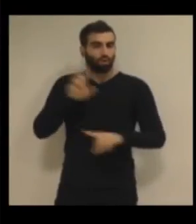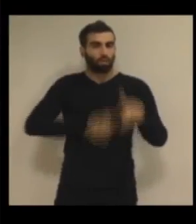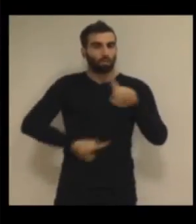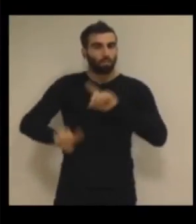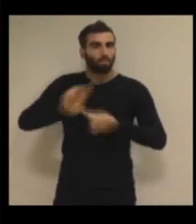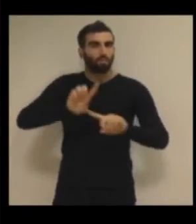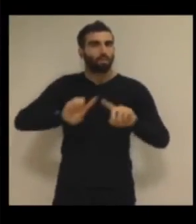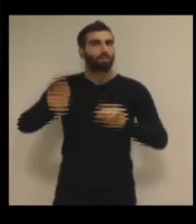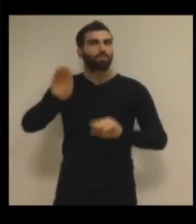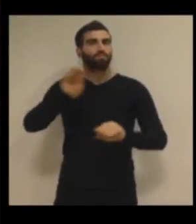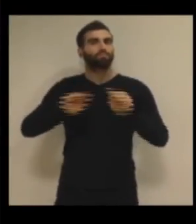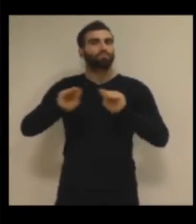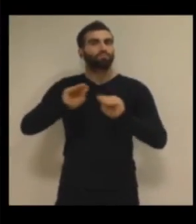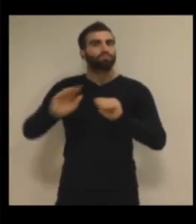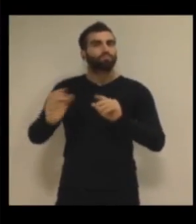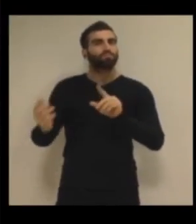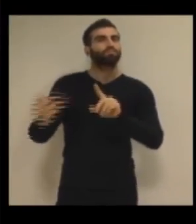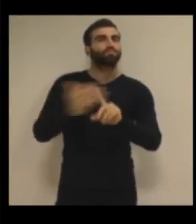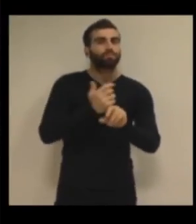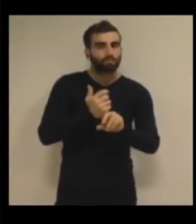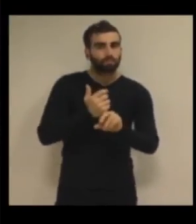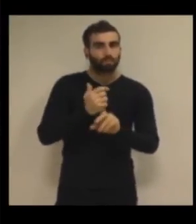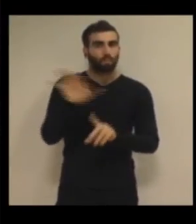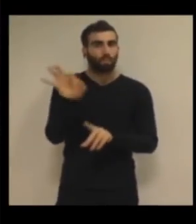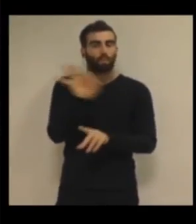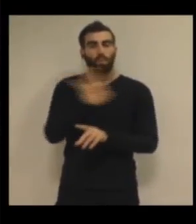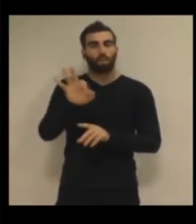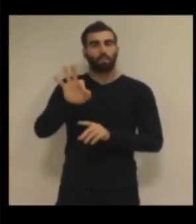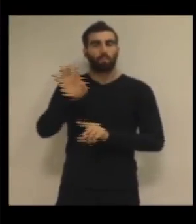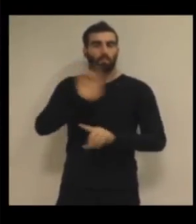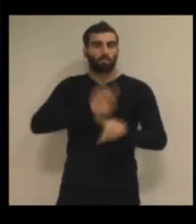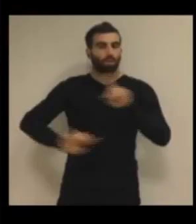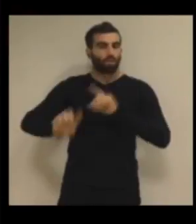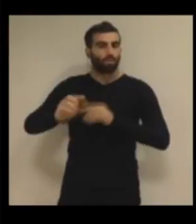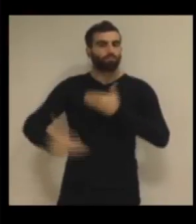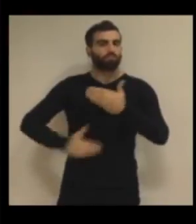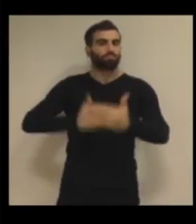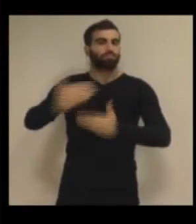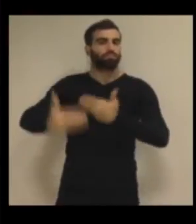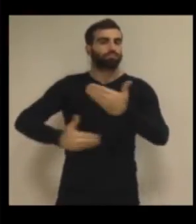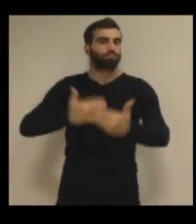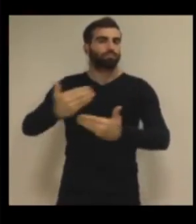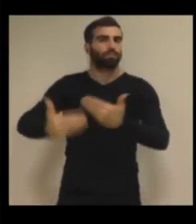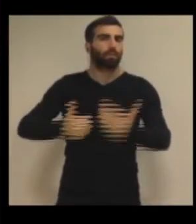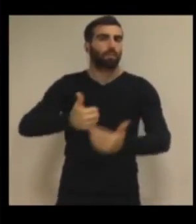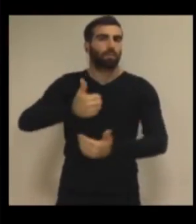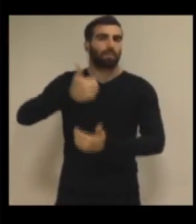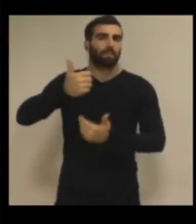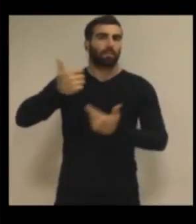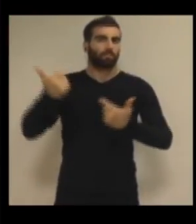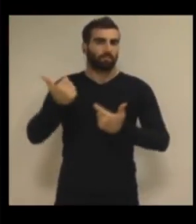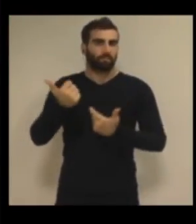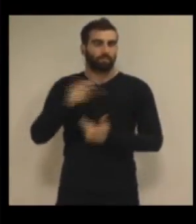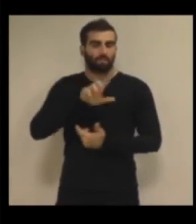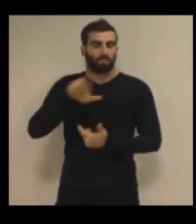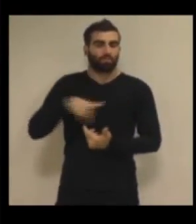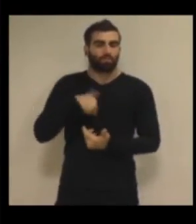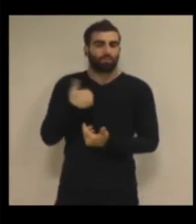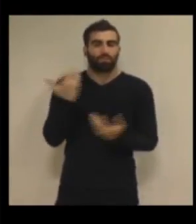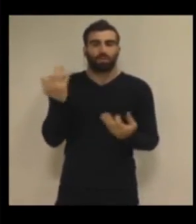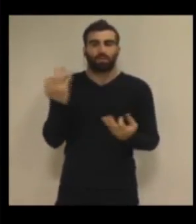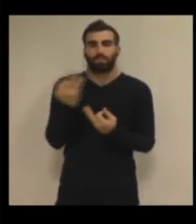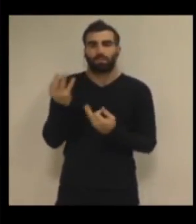problema, o el problema se propaga en el tiempo, lo cual provoca frustración, ¿no? Porque dices, jo, ya lo